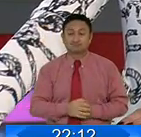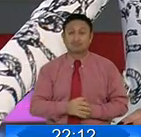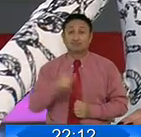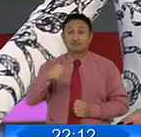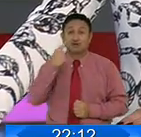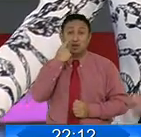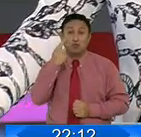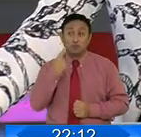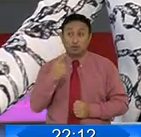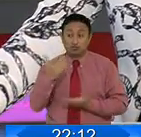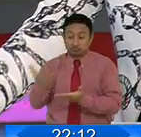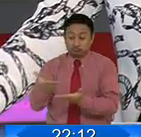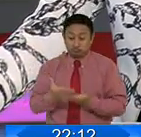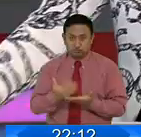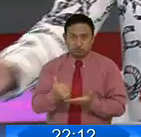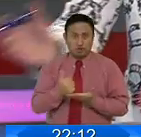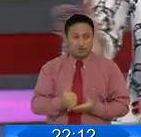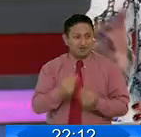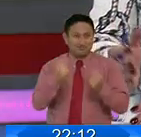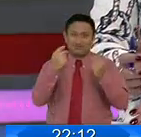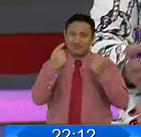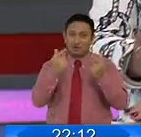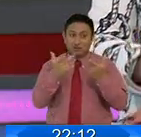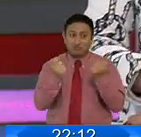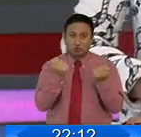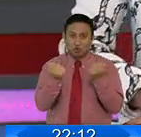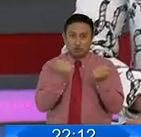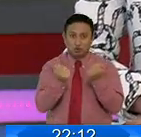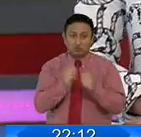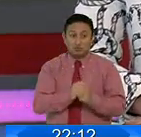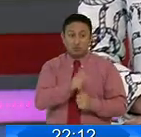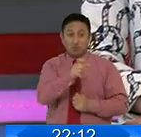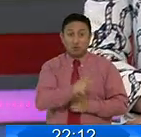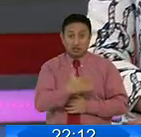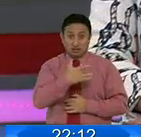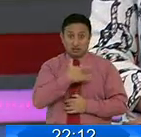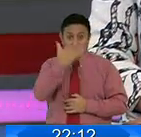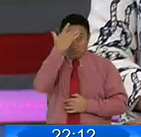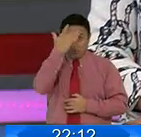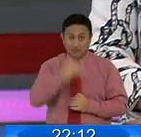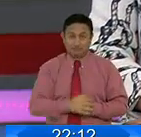estos tests ayudará a tener un mayor control de quienes portan la enfermedad.